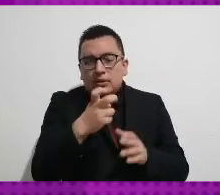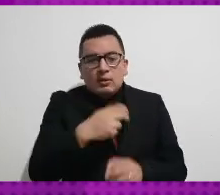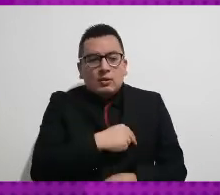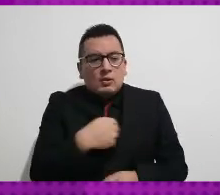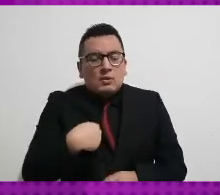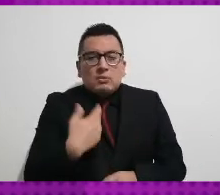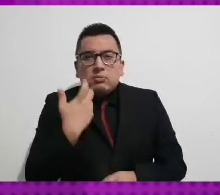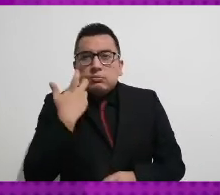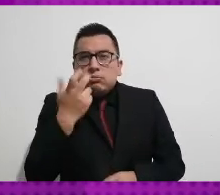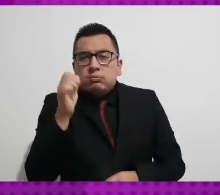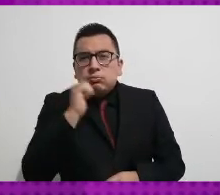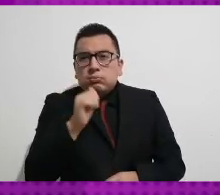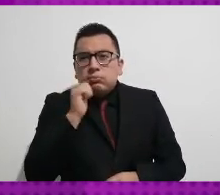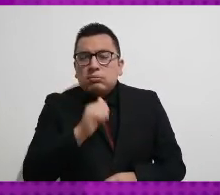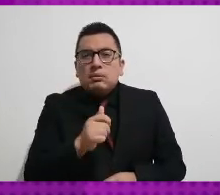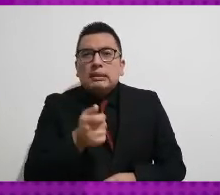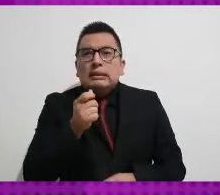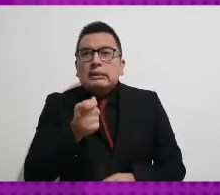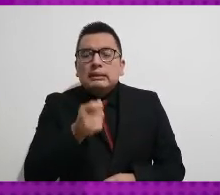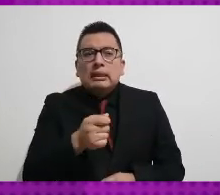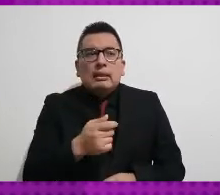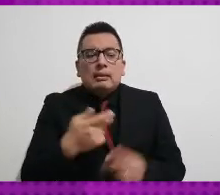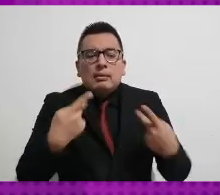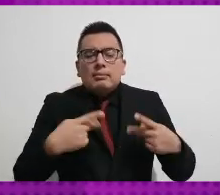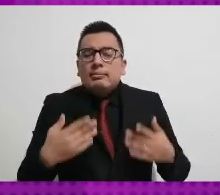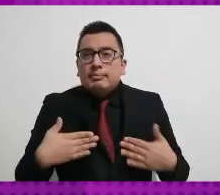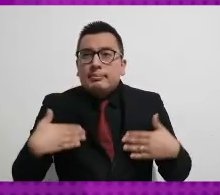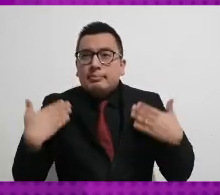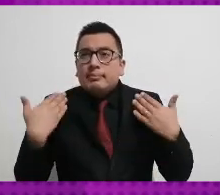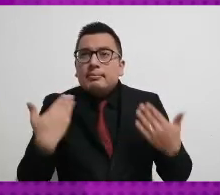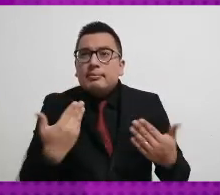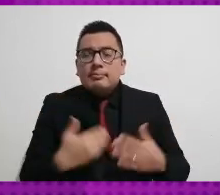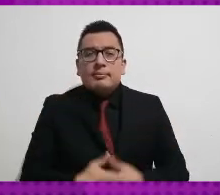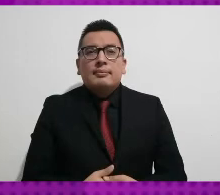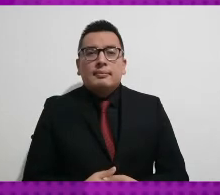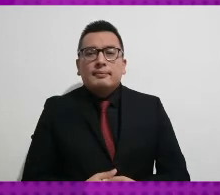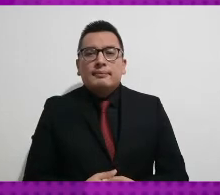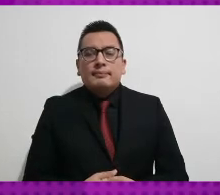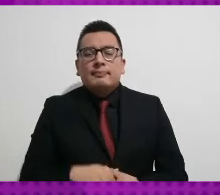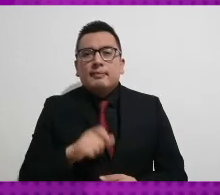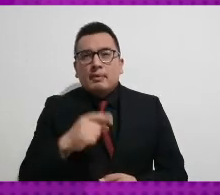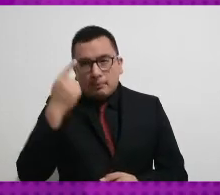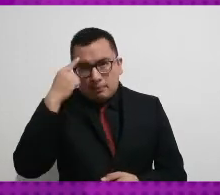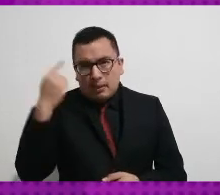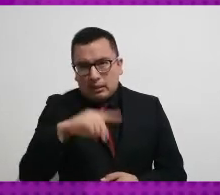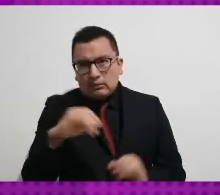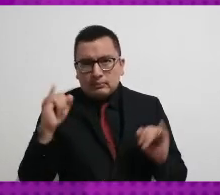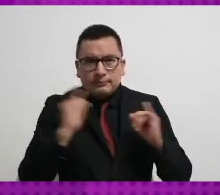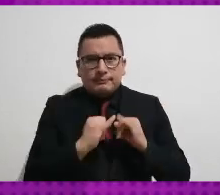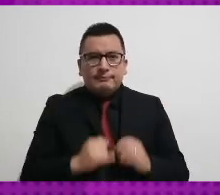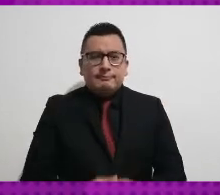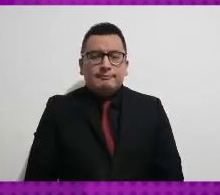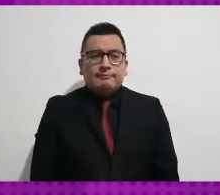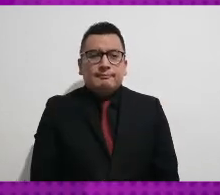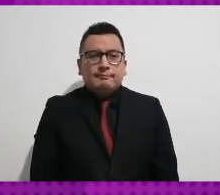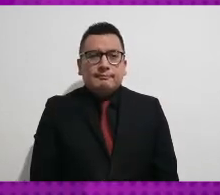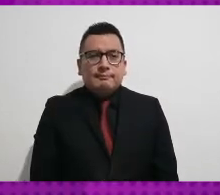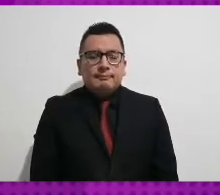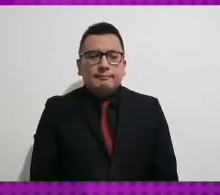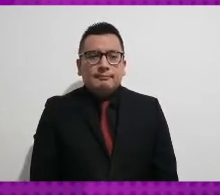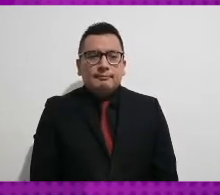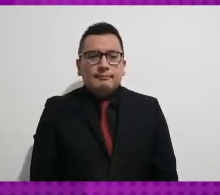forma estamos buscando siempre, que es consolidar la confianza y la certeza que se tiene en las instituciones y en el manejo del